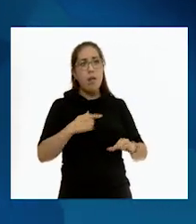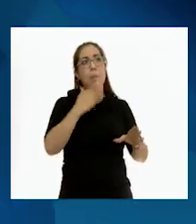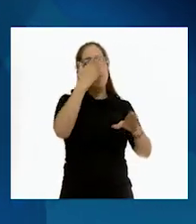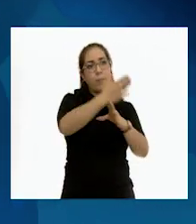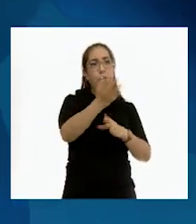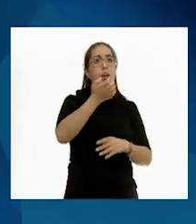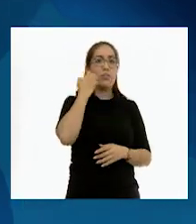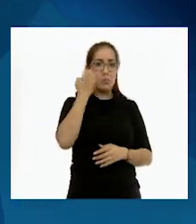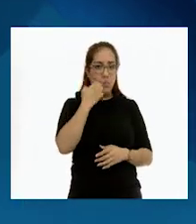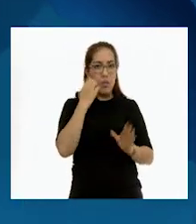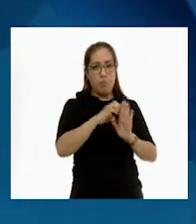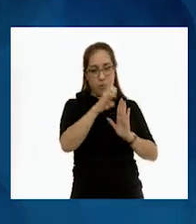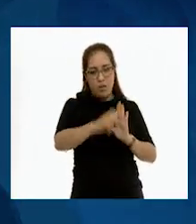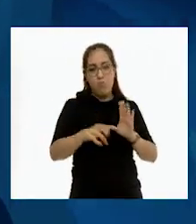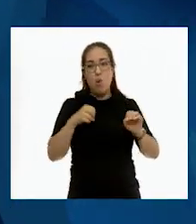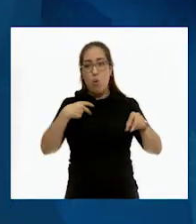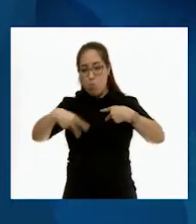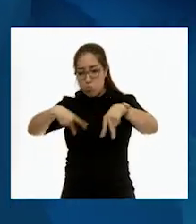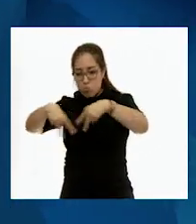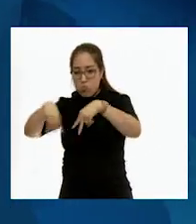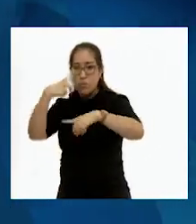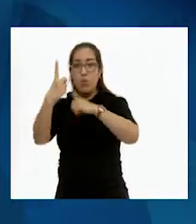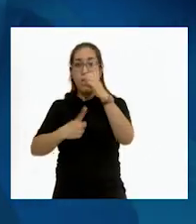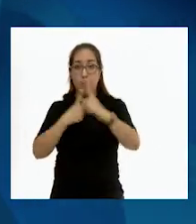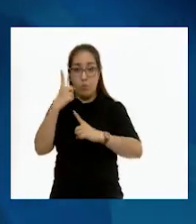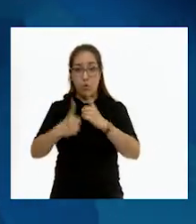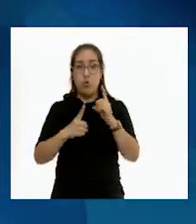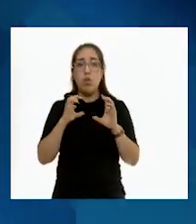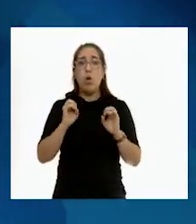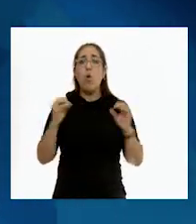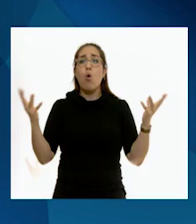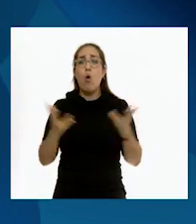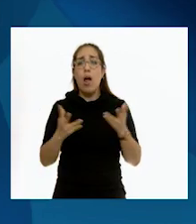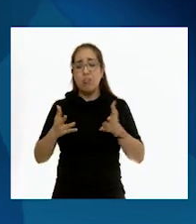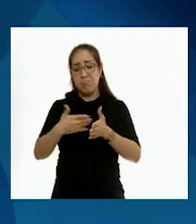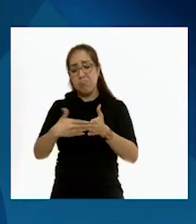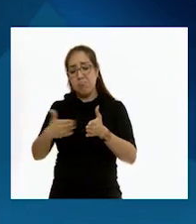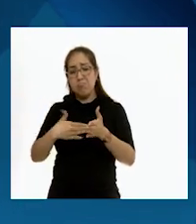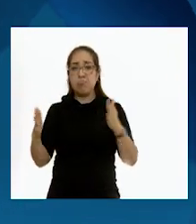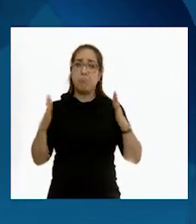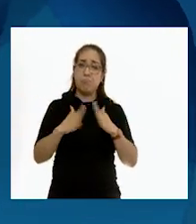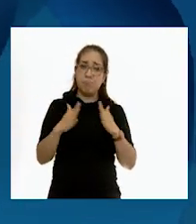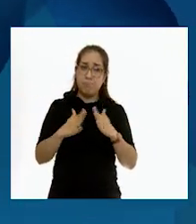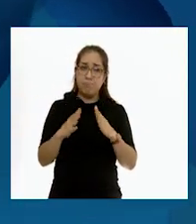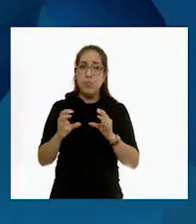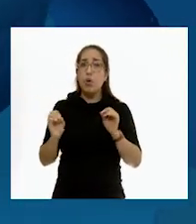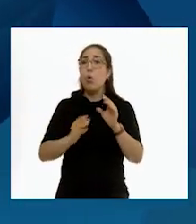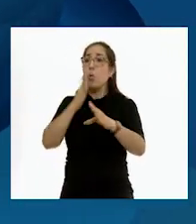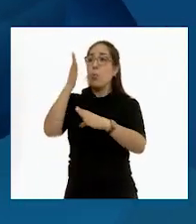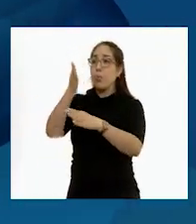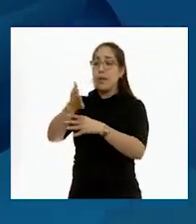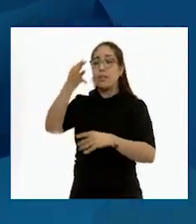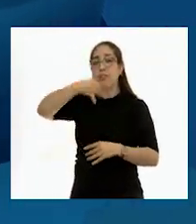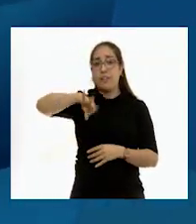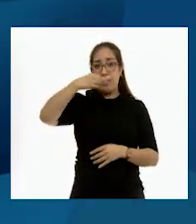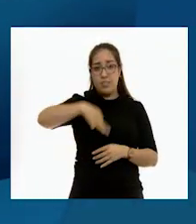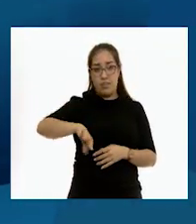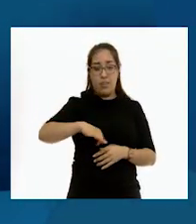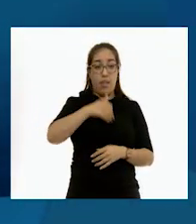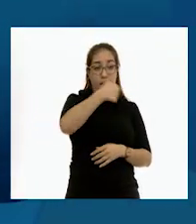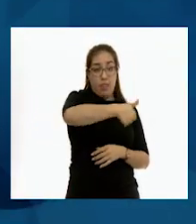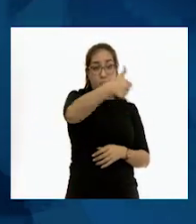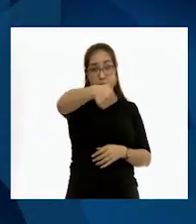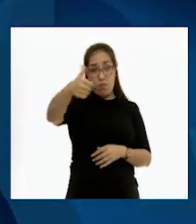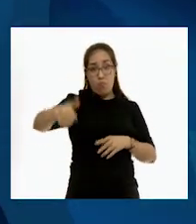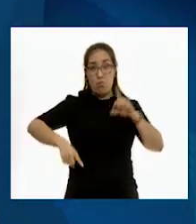escuela, practicar algún deporte, realizar labores domésticas o ir a una fiesta. A lo largo